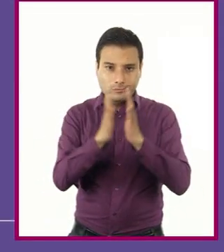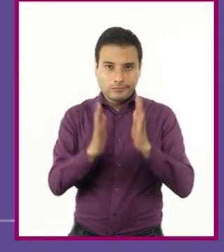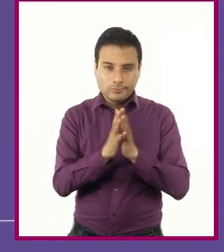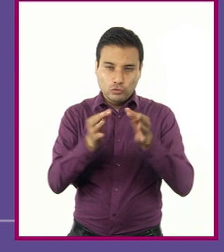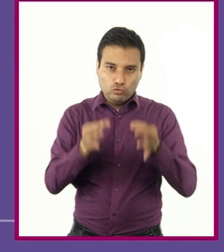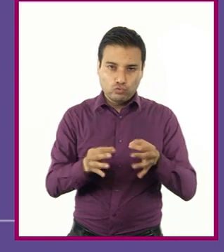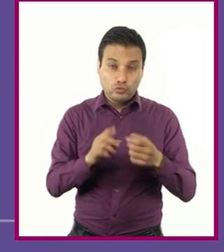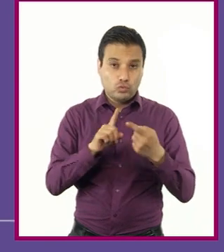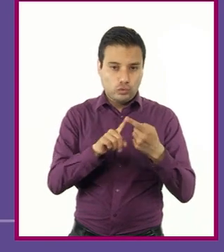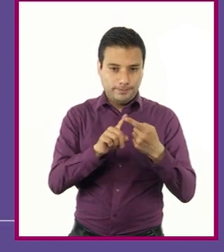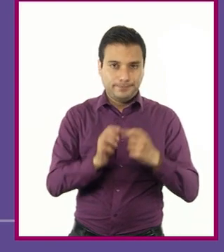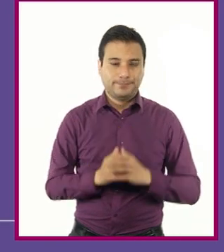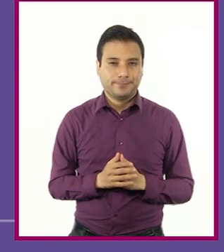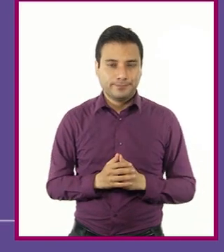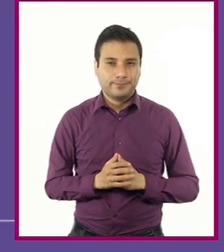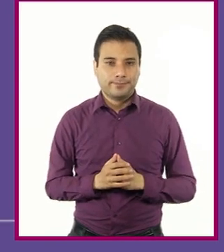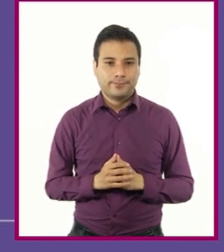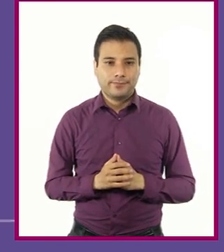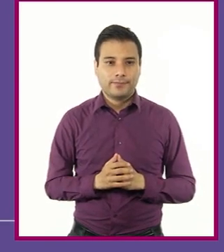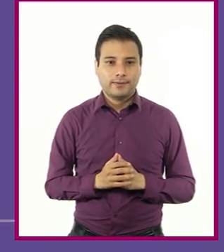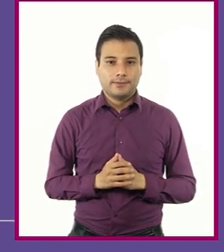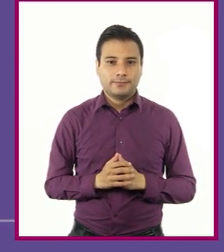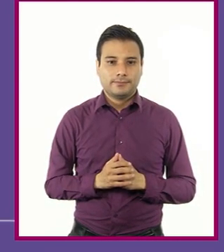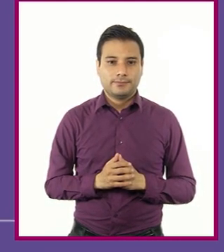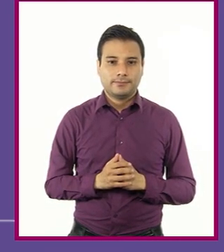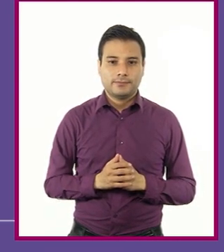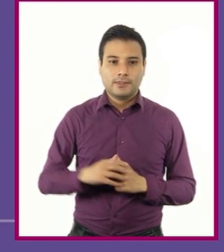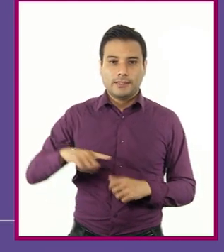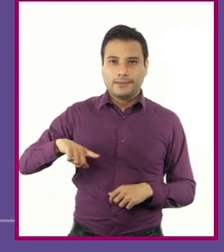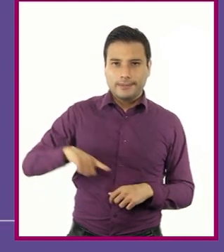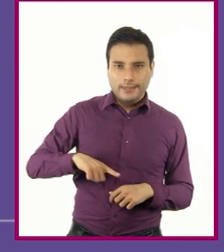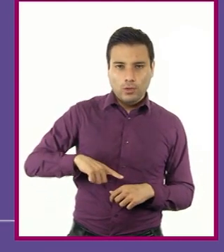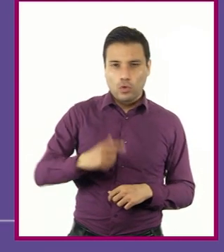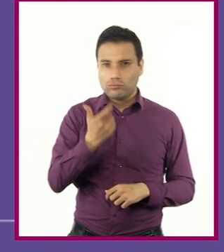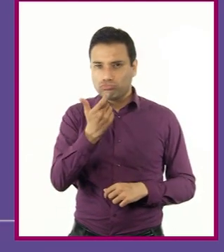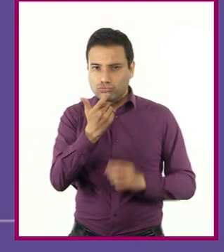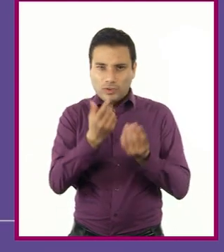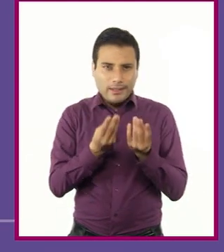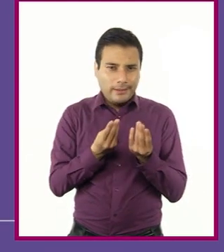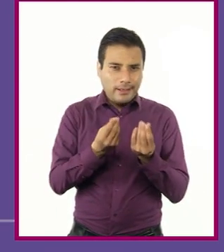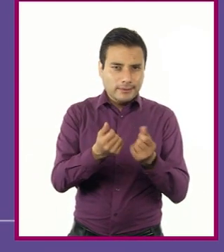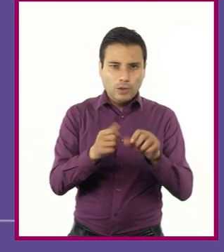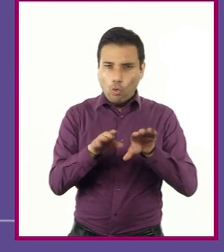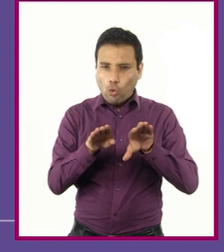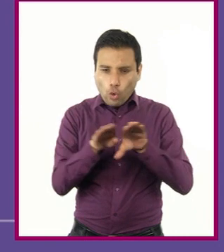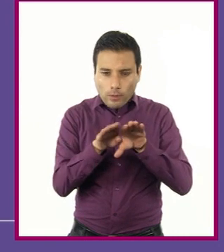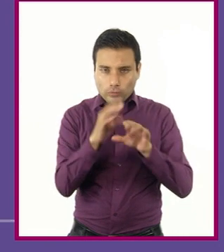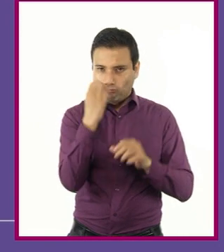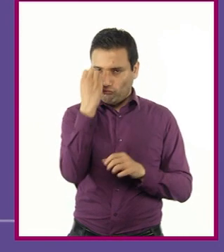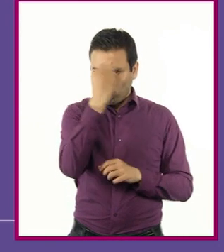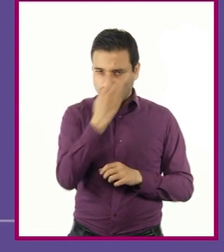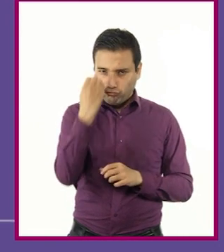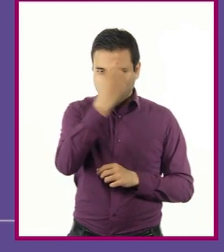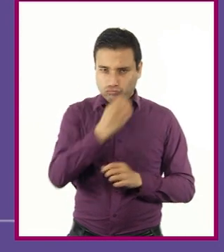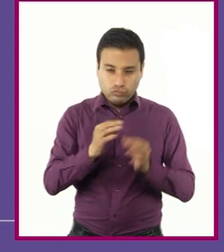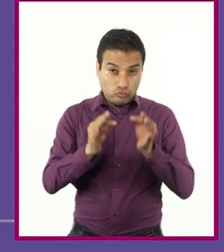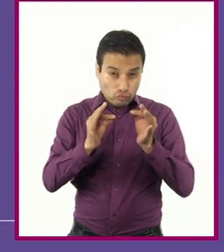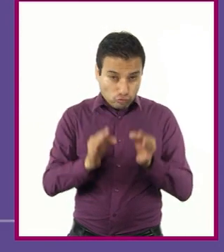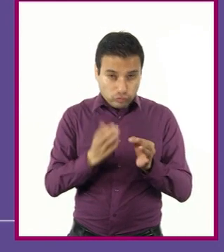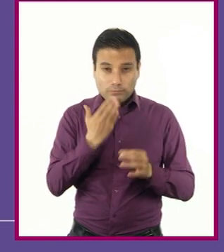1. Revisar cómo gastó el gobierno el dinero, valorando si se empleó como estaba planeado y si se justifica el